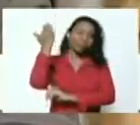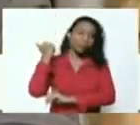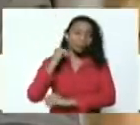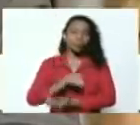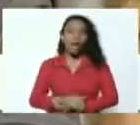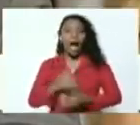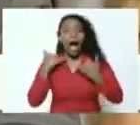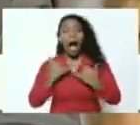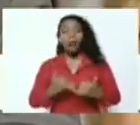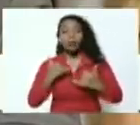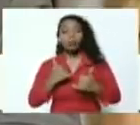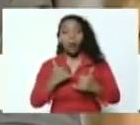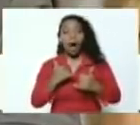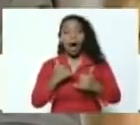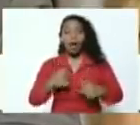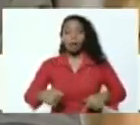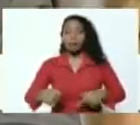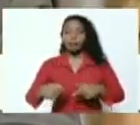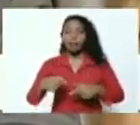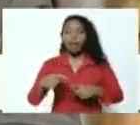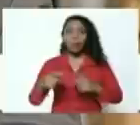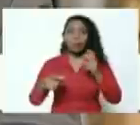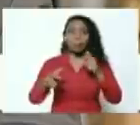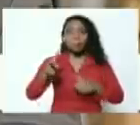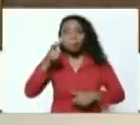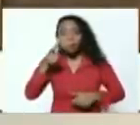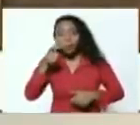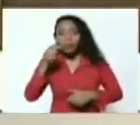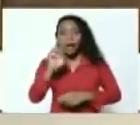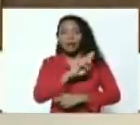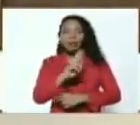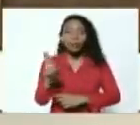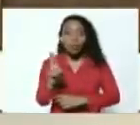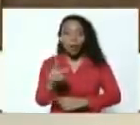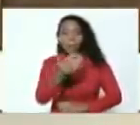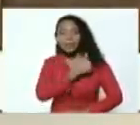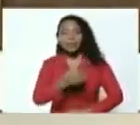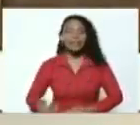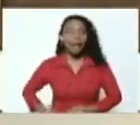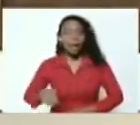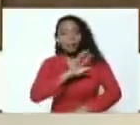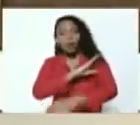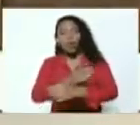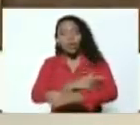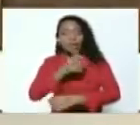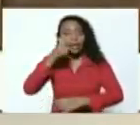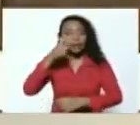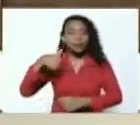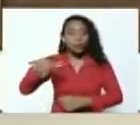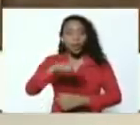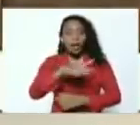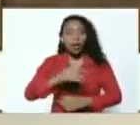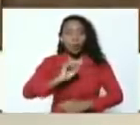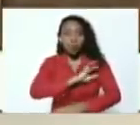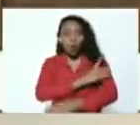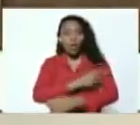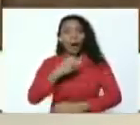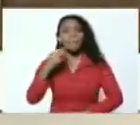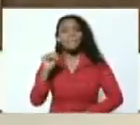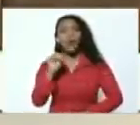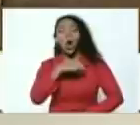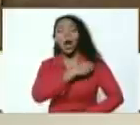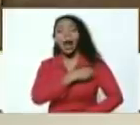El actual contralor de la República, presidente del Poder Ciudadano, Poder Moral, doctor